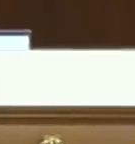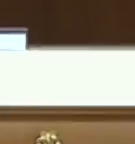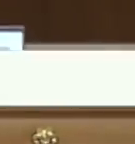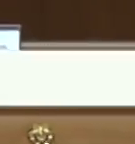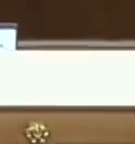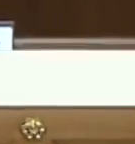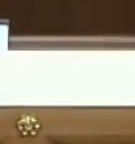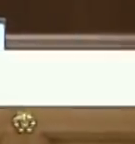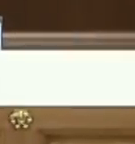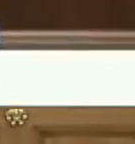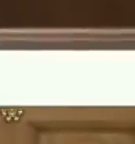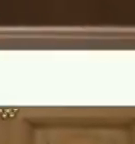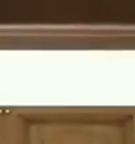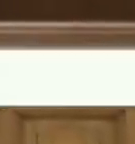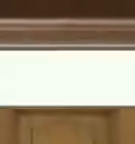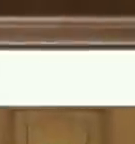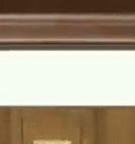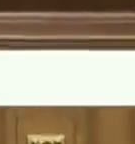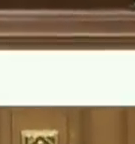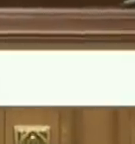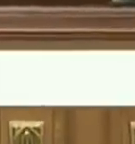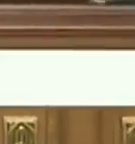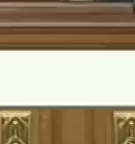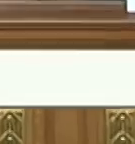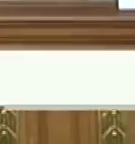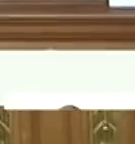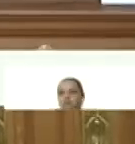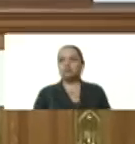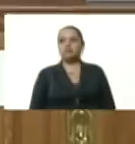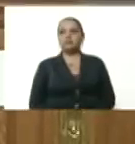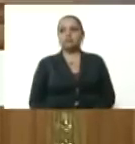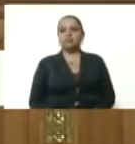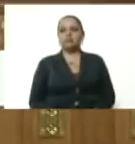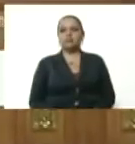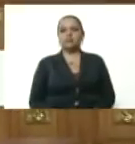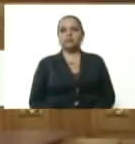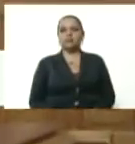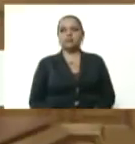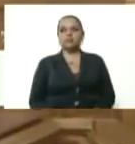de esa reunión y de lo acordado. Adelante, doctor.